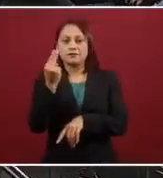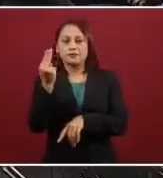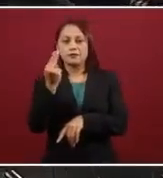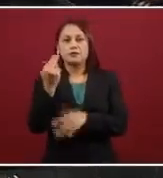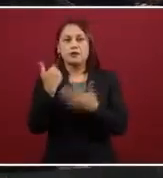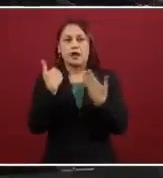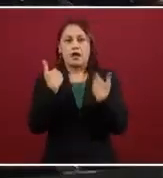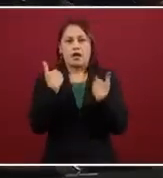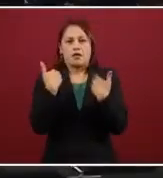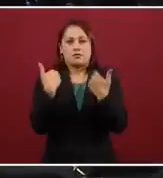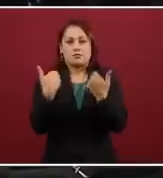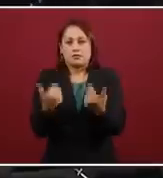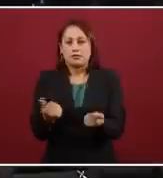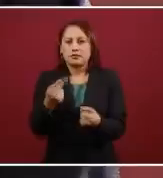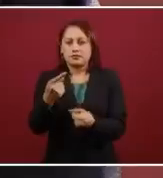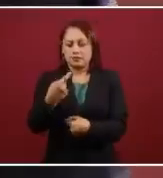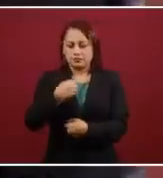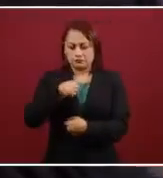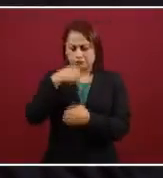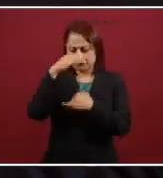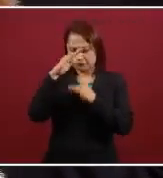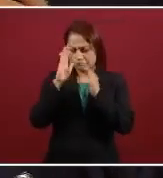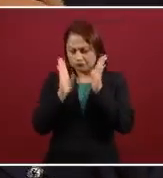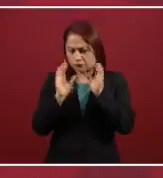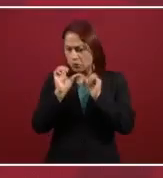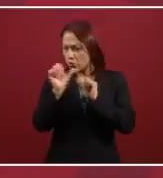pensando de que